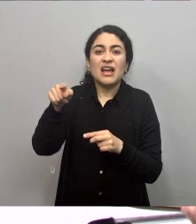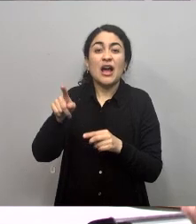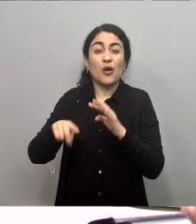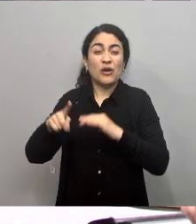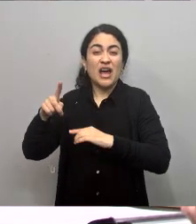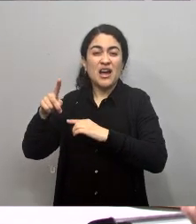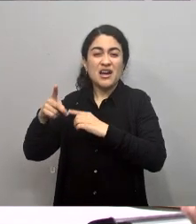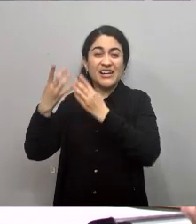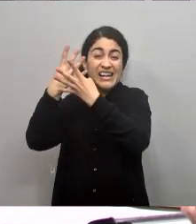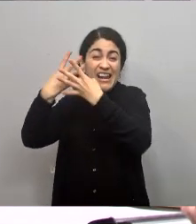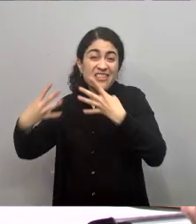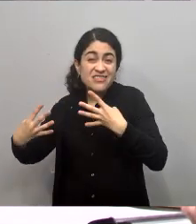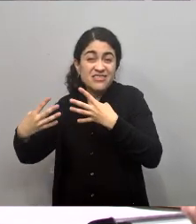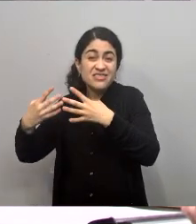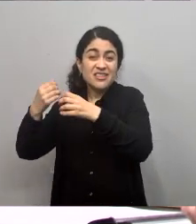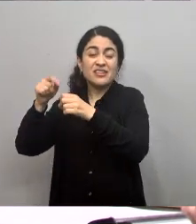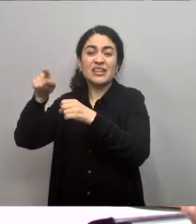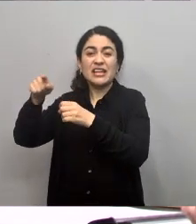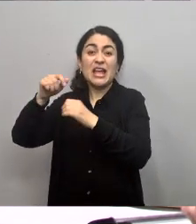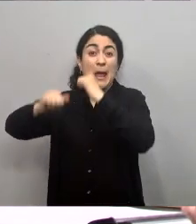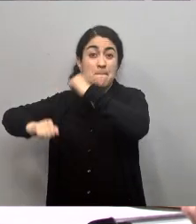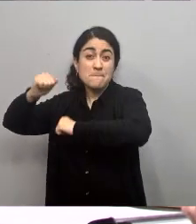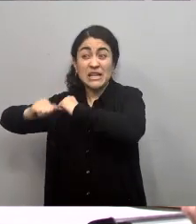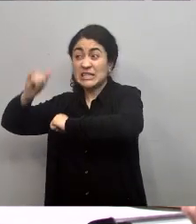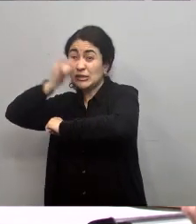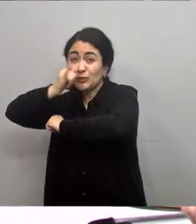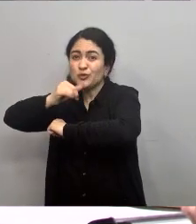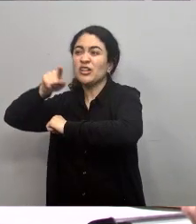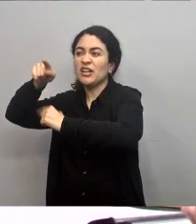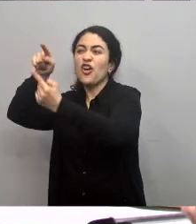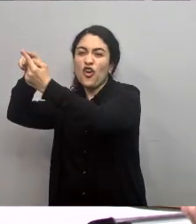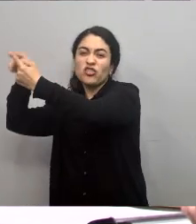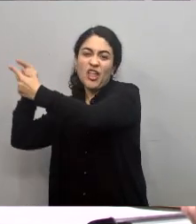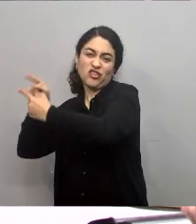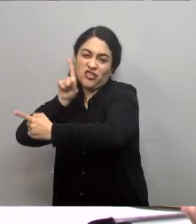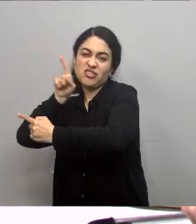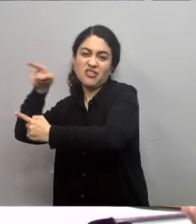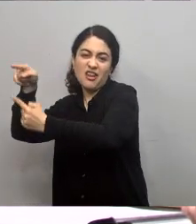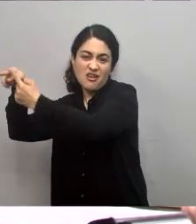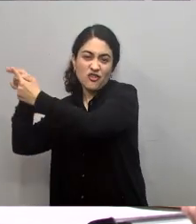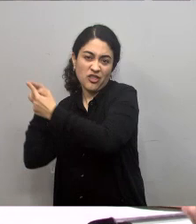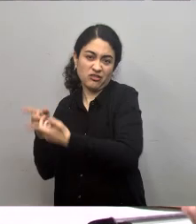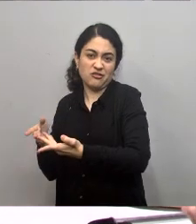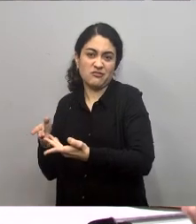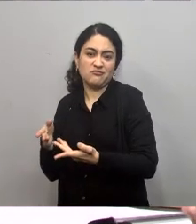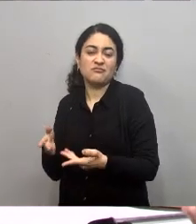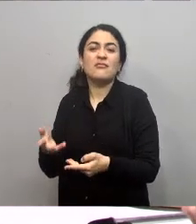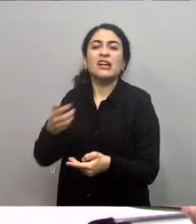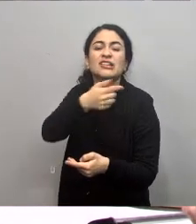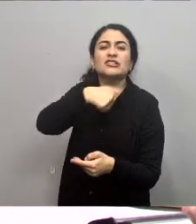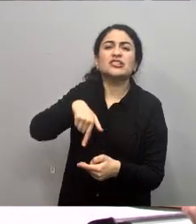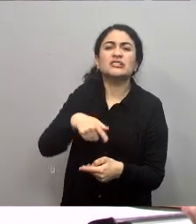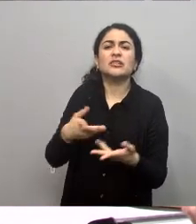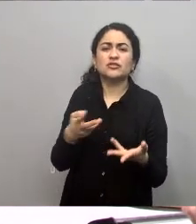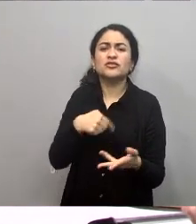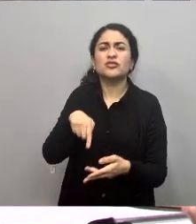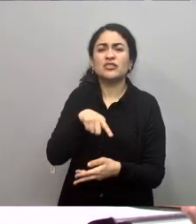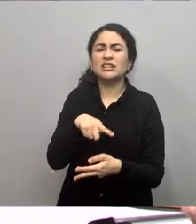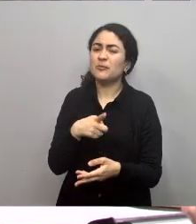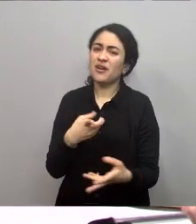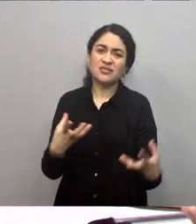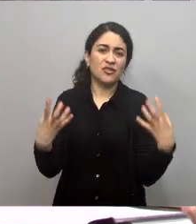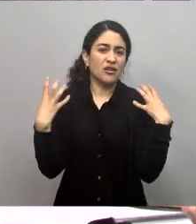que contaminan son bastante más amplias de la que uno piensa. Y en ese sentido uno tiene que hacerse cargo, ¿no es